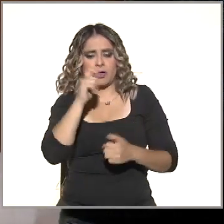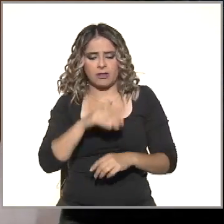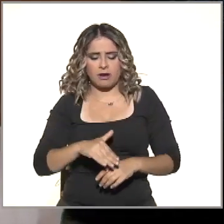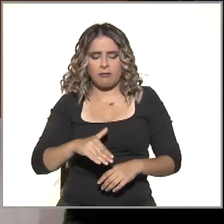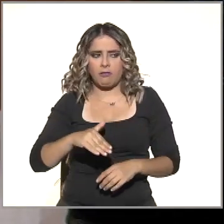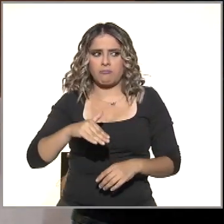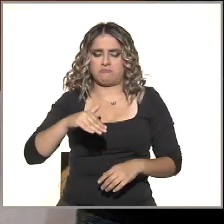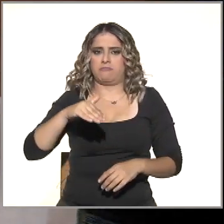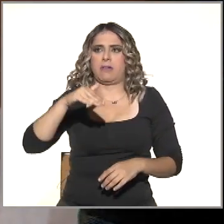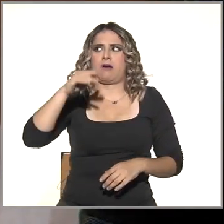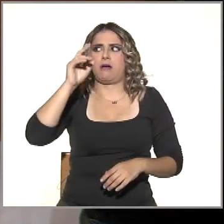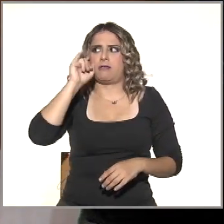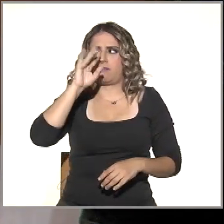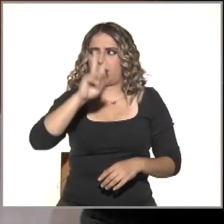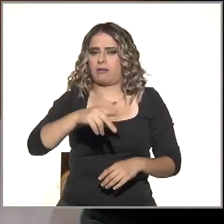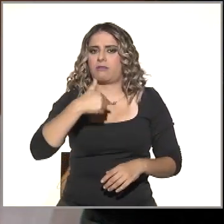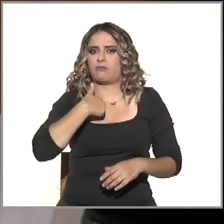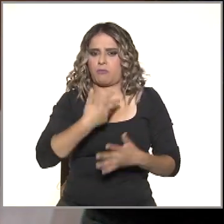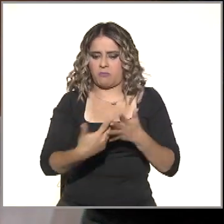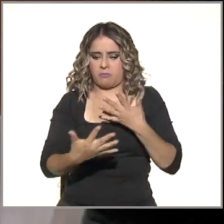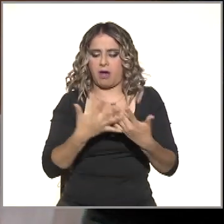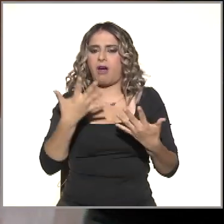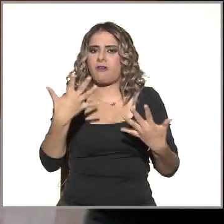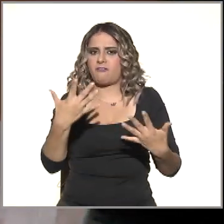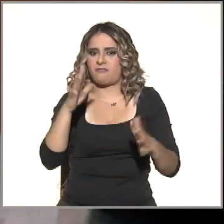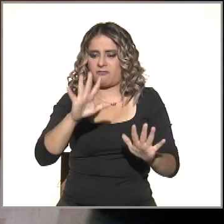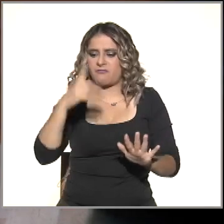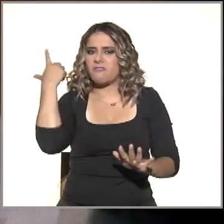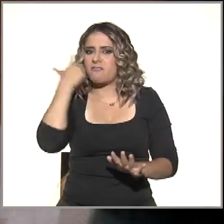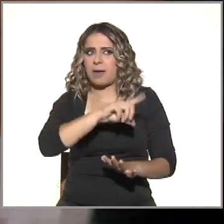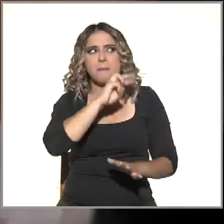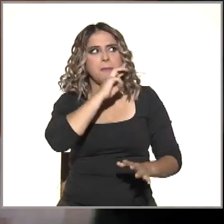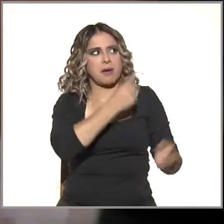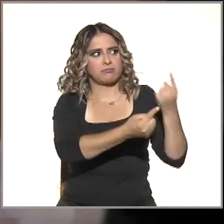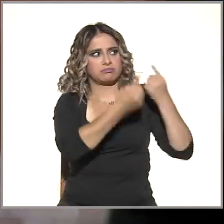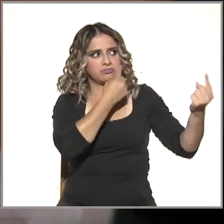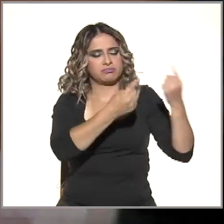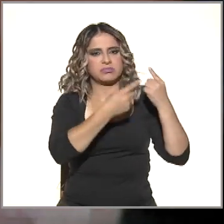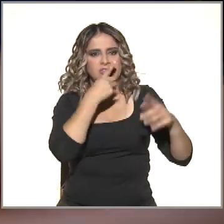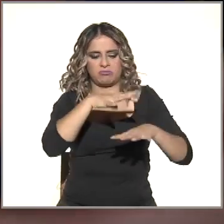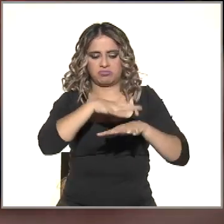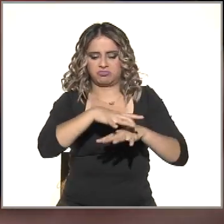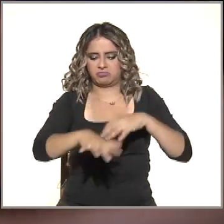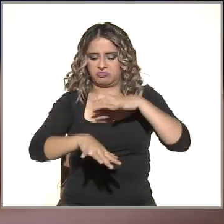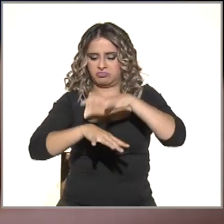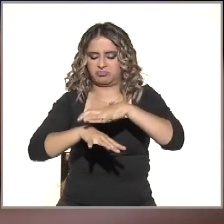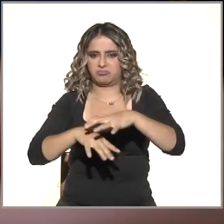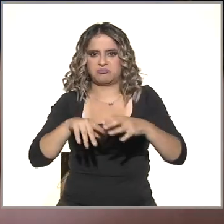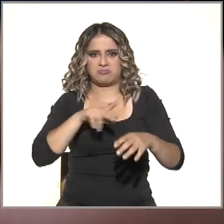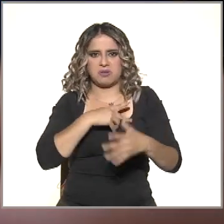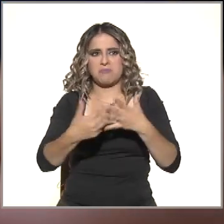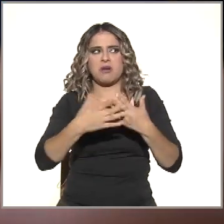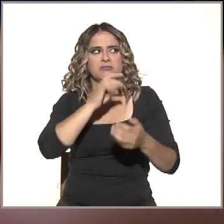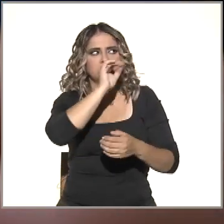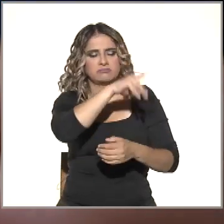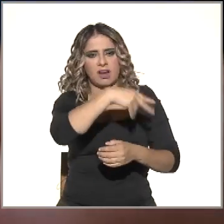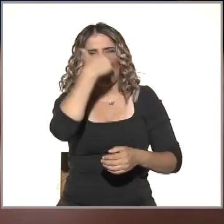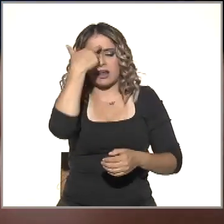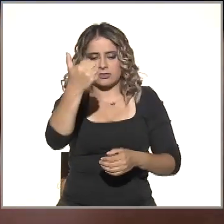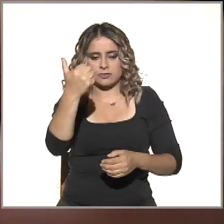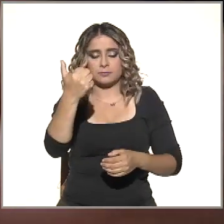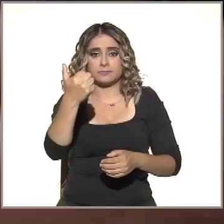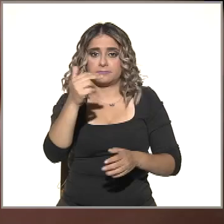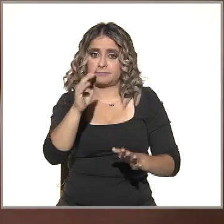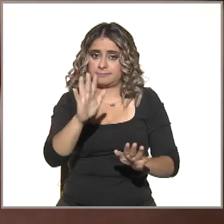me sentía avergonzada de mis manos porque eran manos de pambazo con uñas de confeti. Solamente si hacemos una